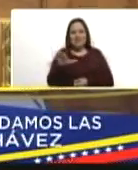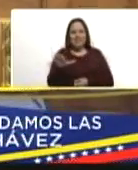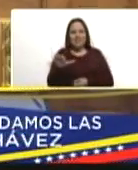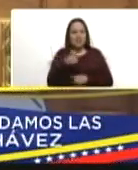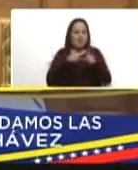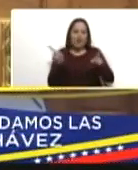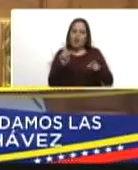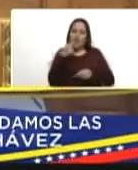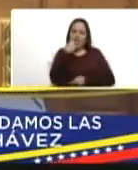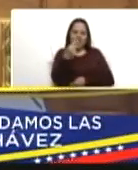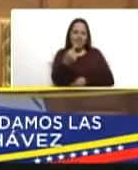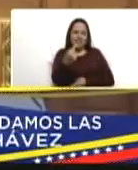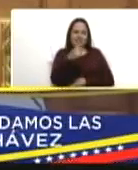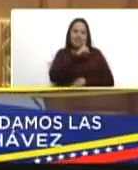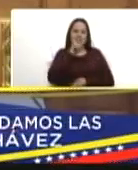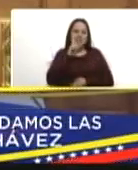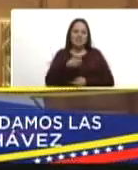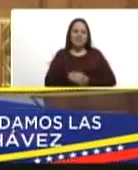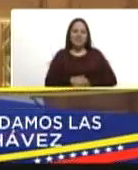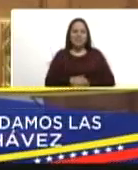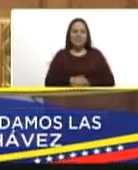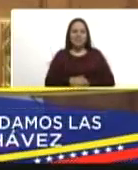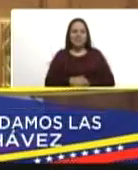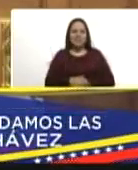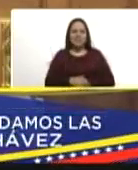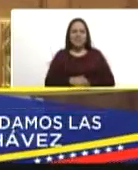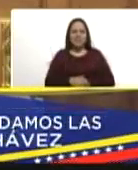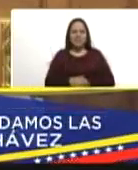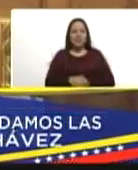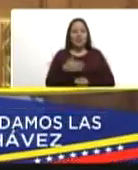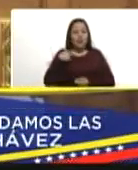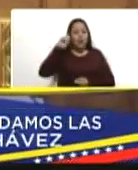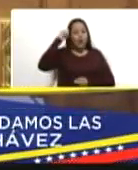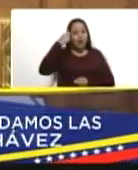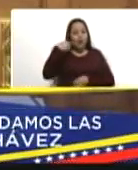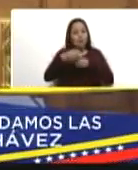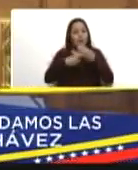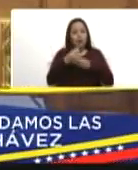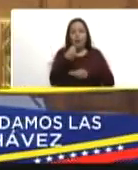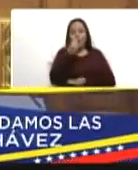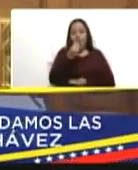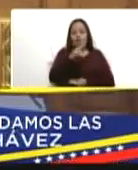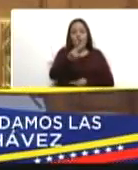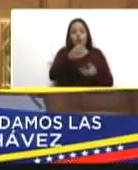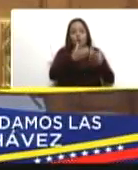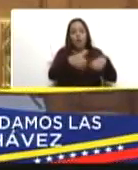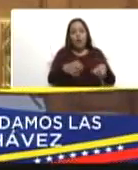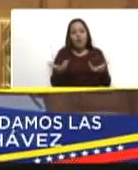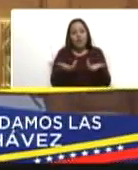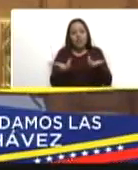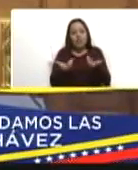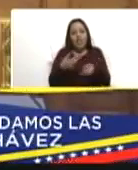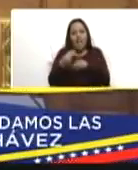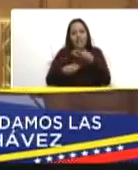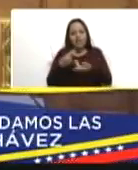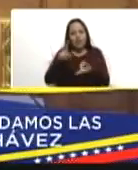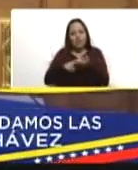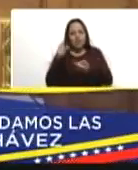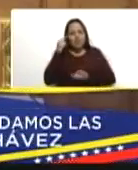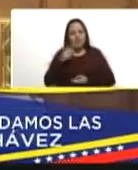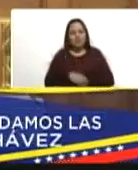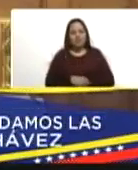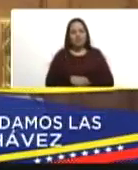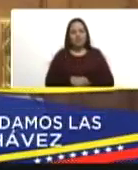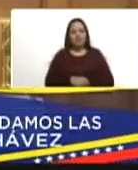nombré me acordé Ahorita me comí dos huevitos fritos que me hizo celita Ah el huevo también es